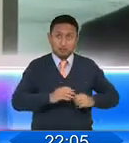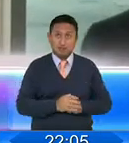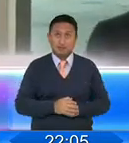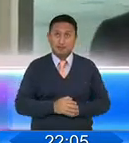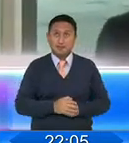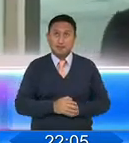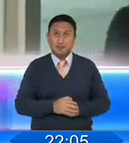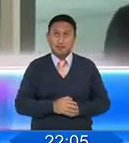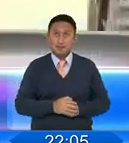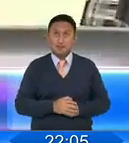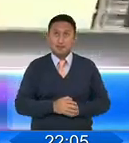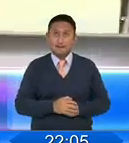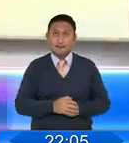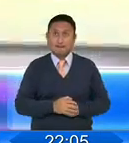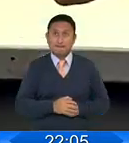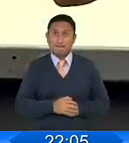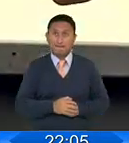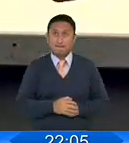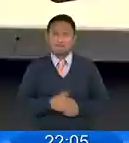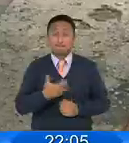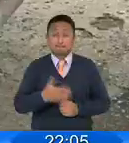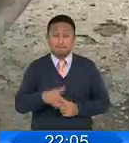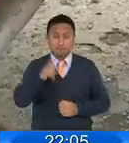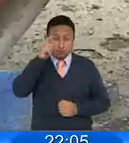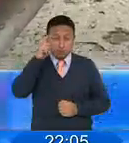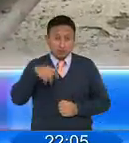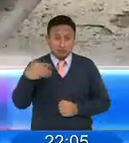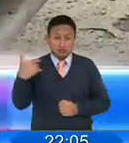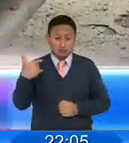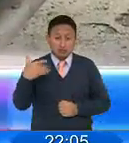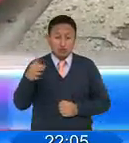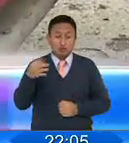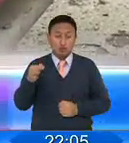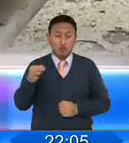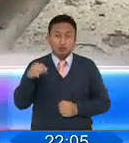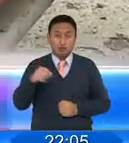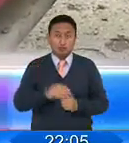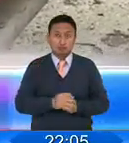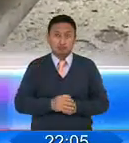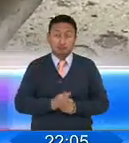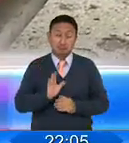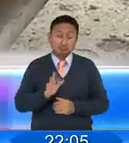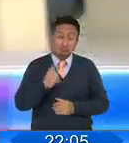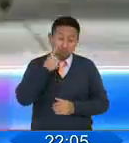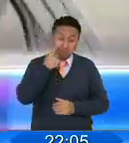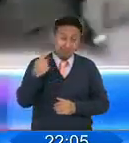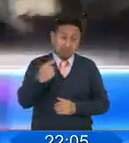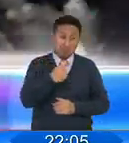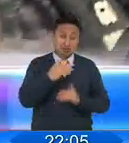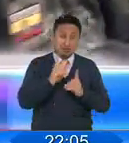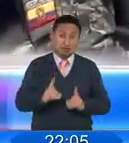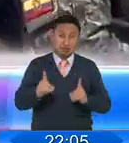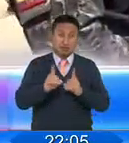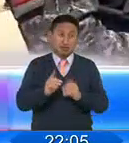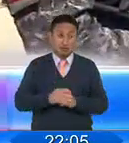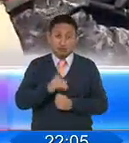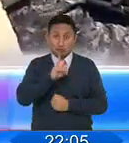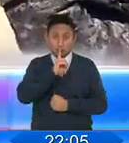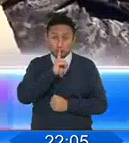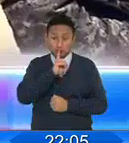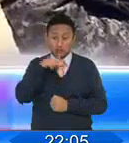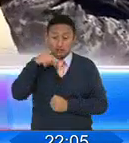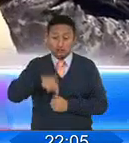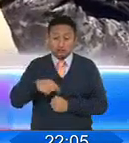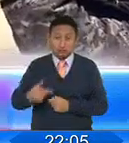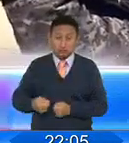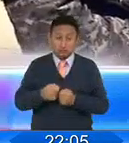la Fiscalía. Ya está en manos de la Fiscalía la documentación relacionada con una presunta interceptación ilegal de datos, mismos que fueron